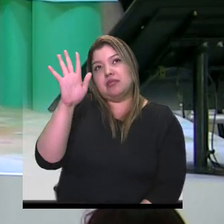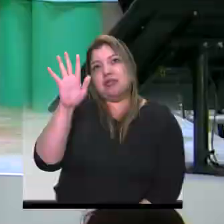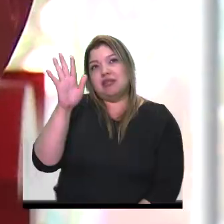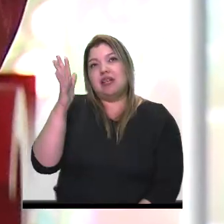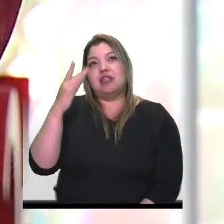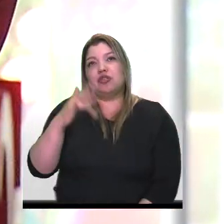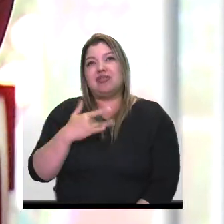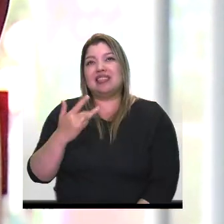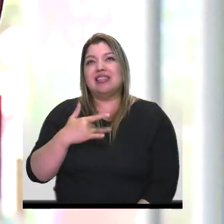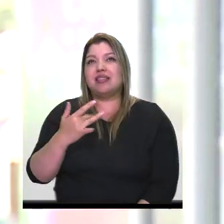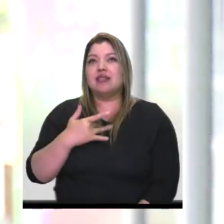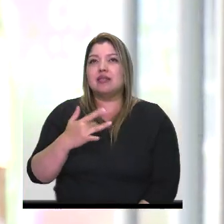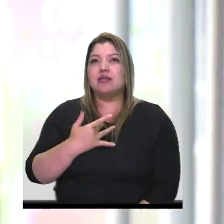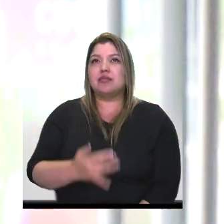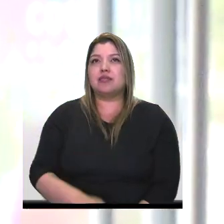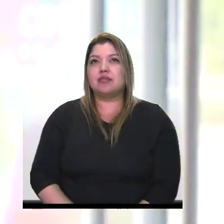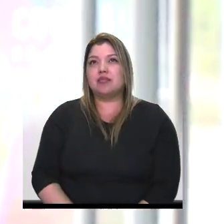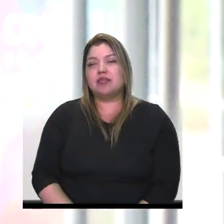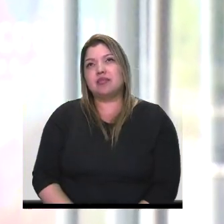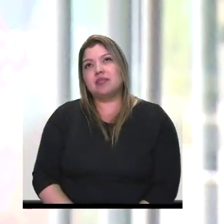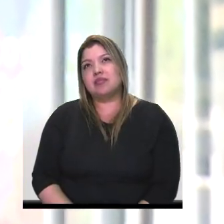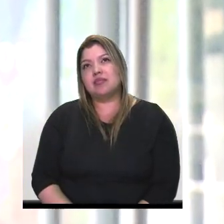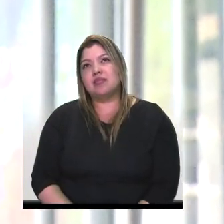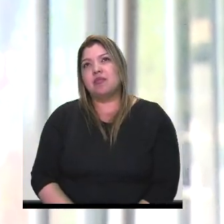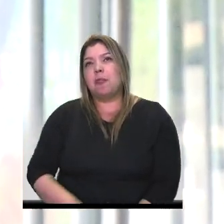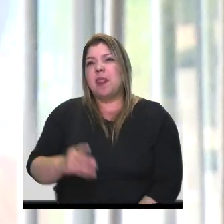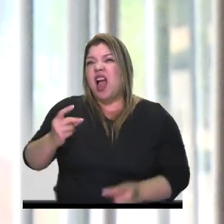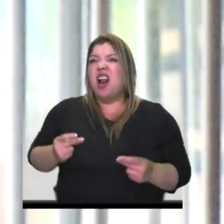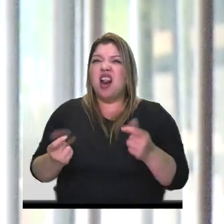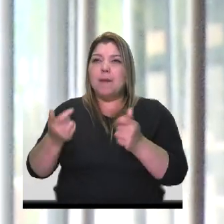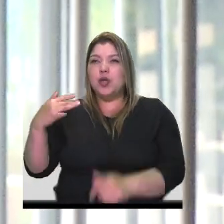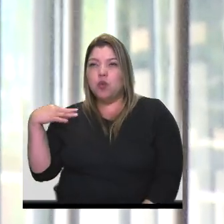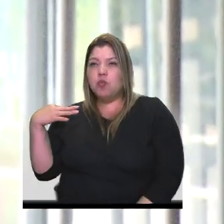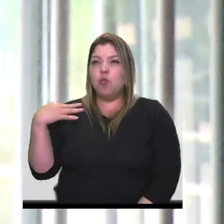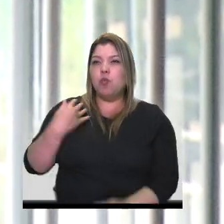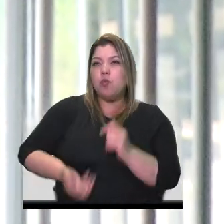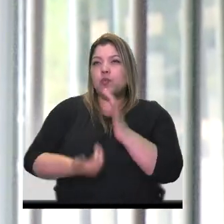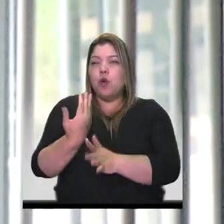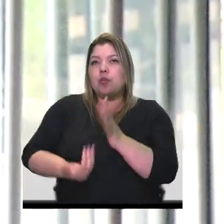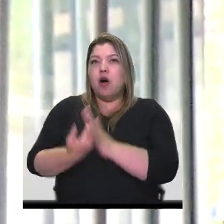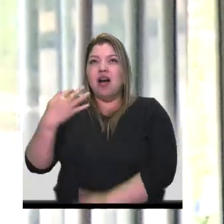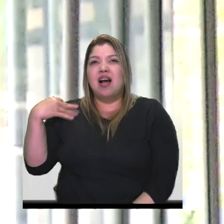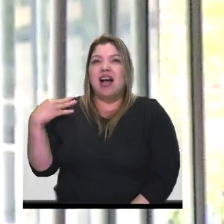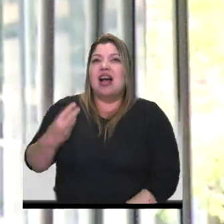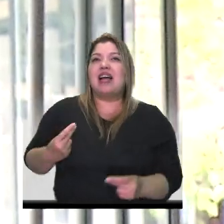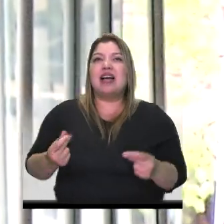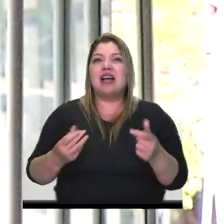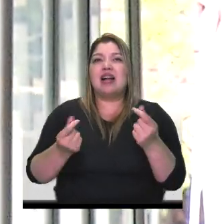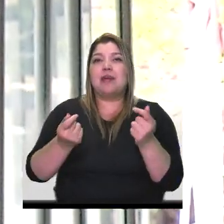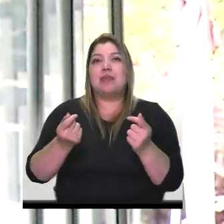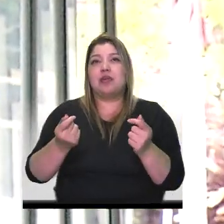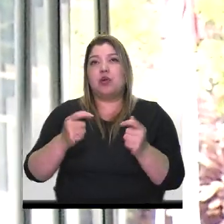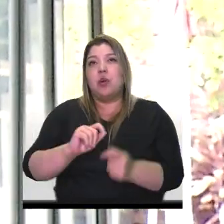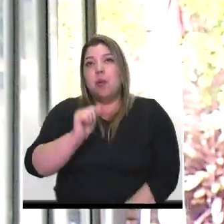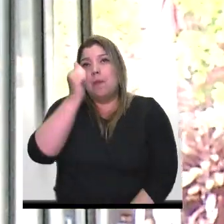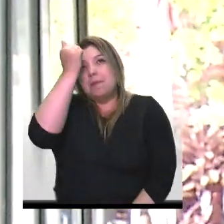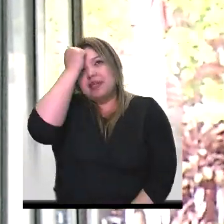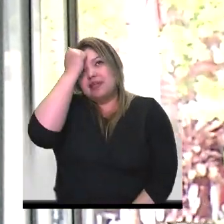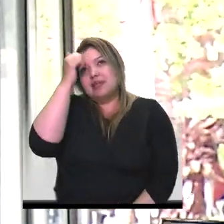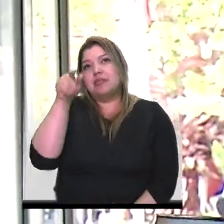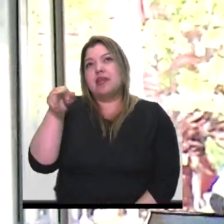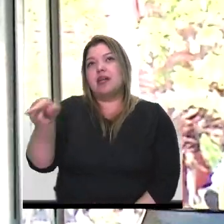que el fast fashion y todo esto no solamente apela, pues es lo principal, a